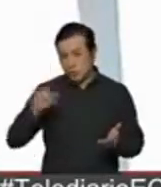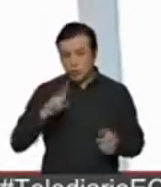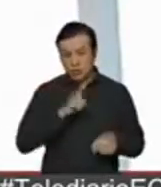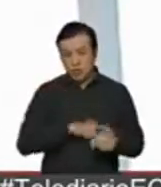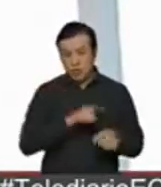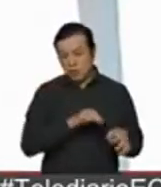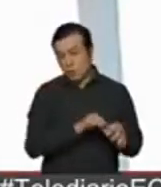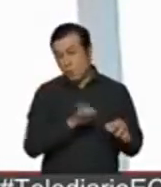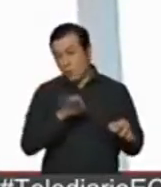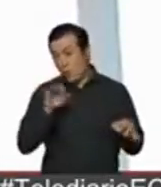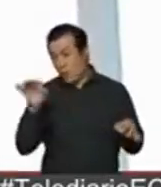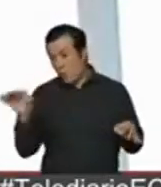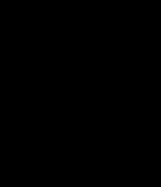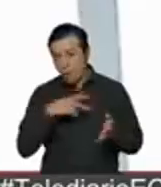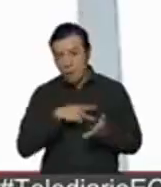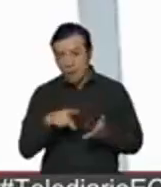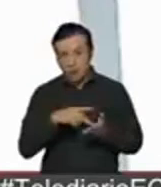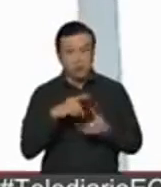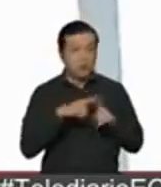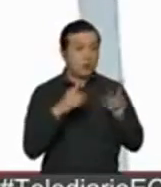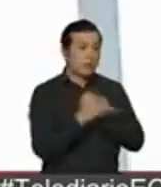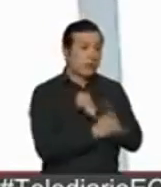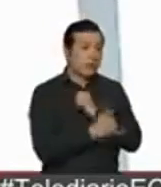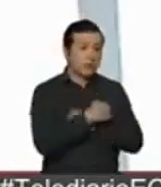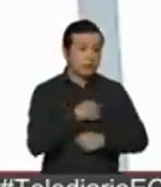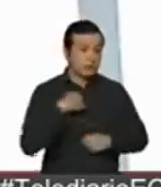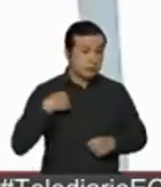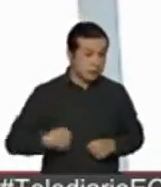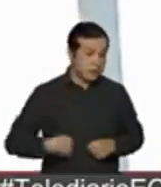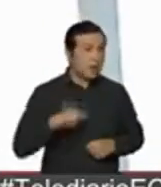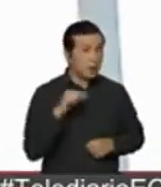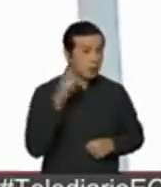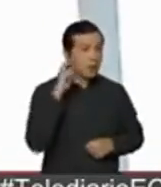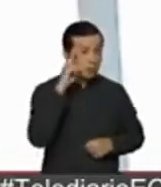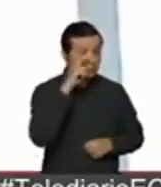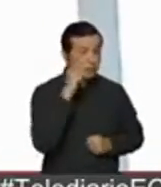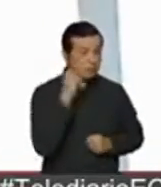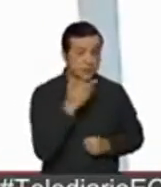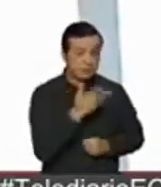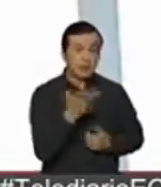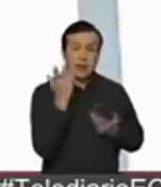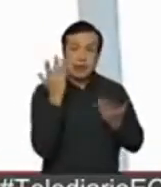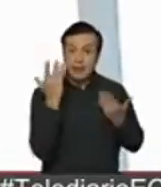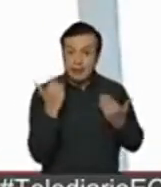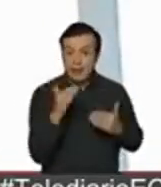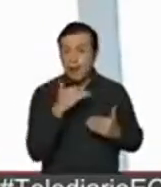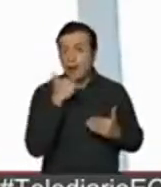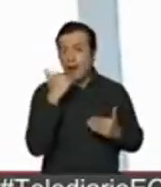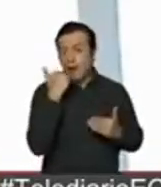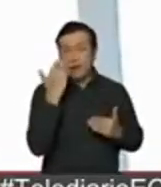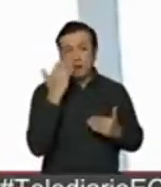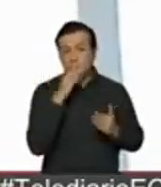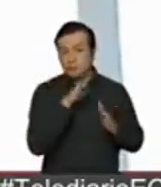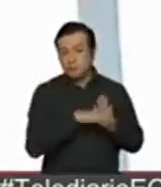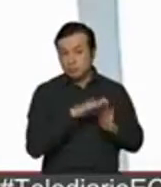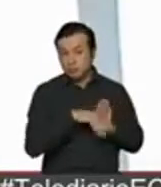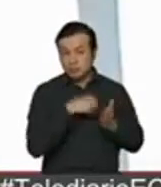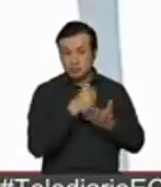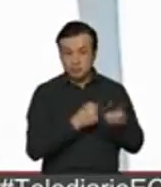en el plazo de pago. Creo que con China va a ser un poco más difícil, pero en todo caso, si es que se consigue al menos aliviar en algo